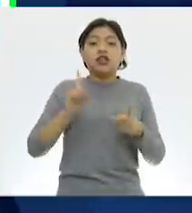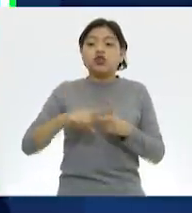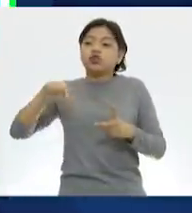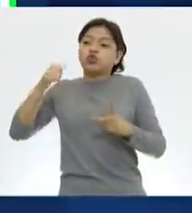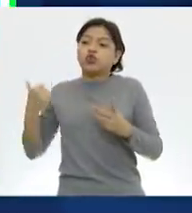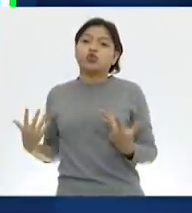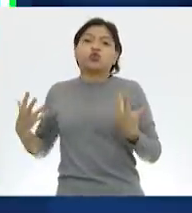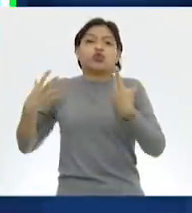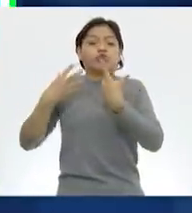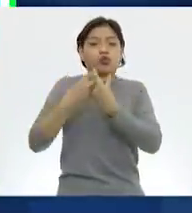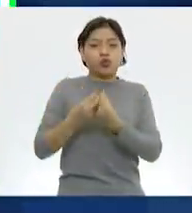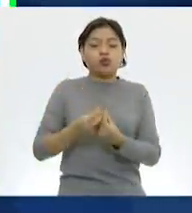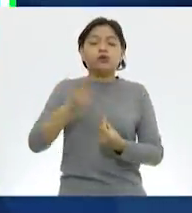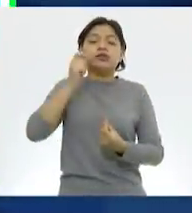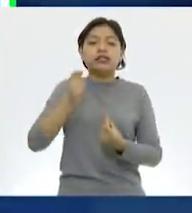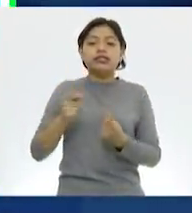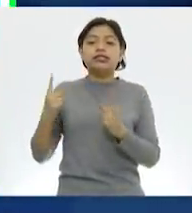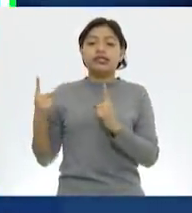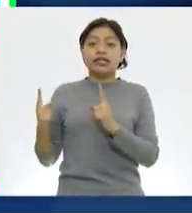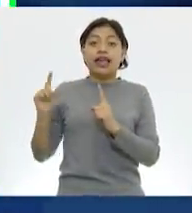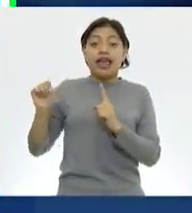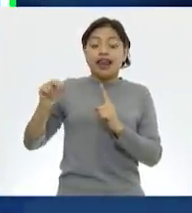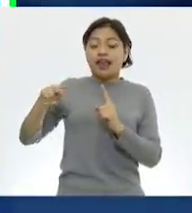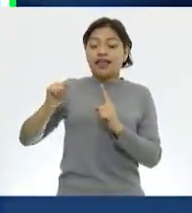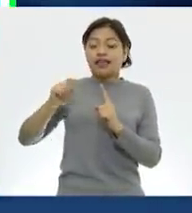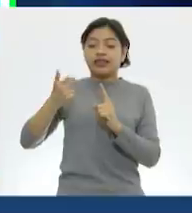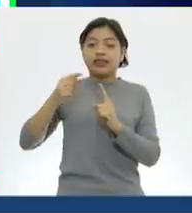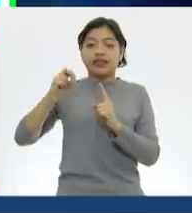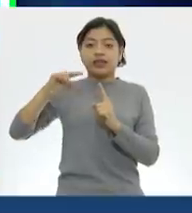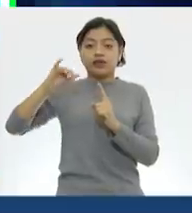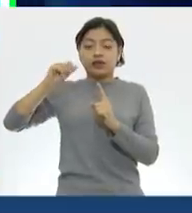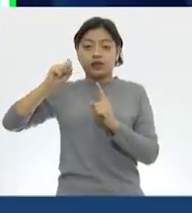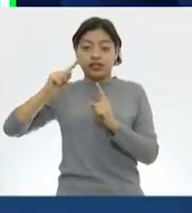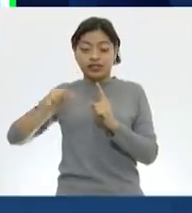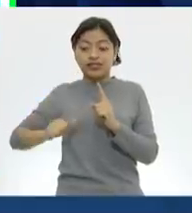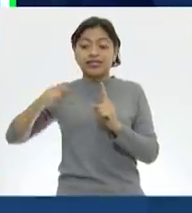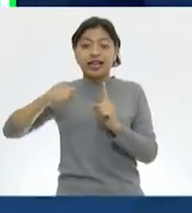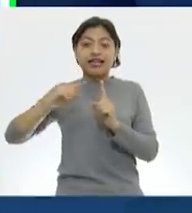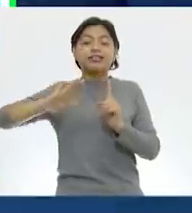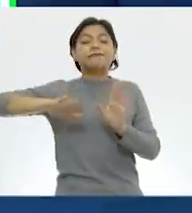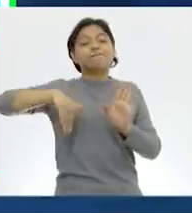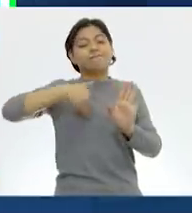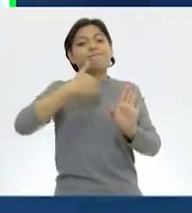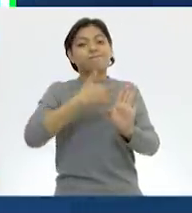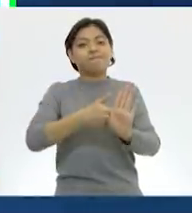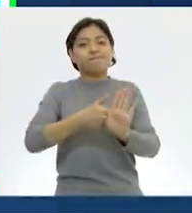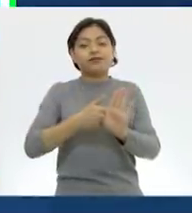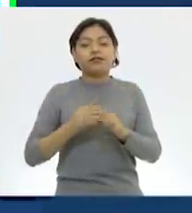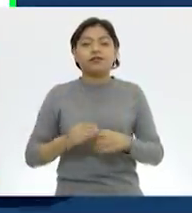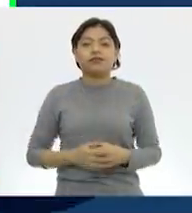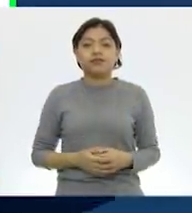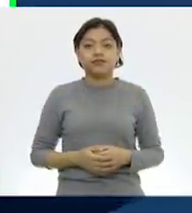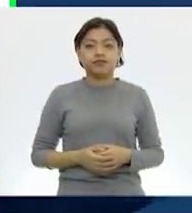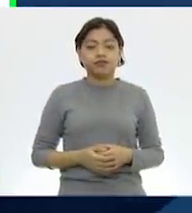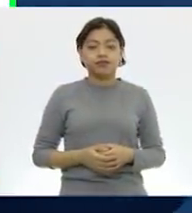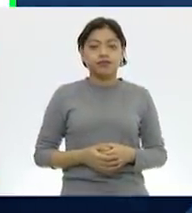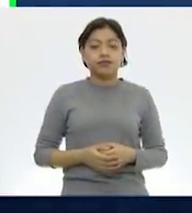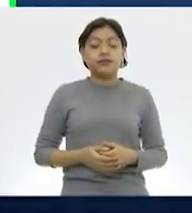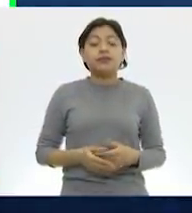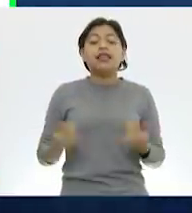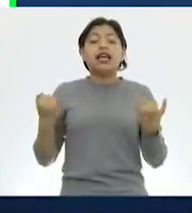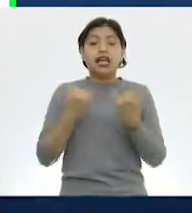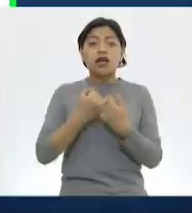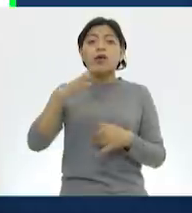antagonista, personaje que se opone al protagonista en el conflicto esencial de este cuento. Y